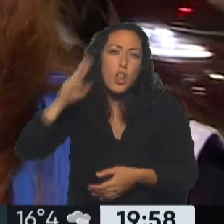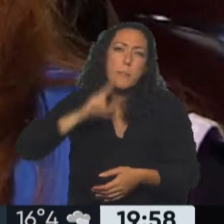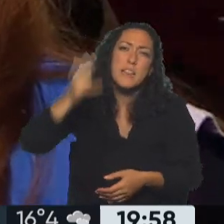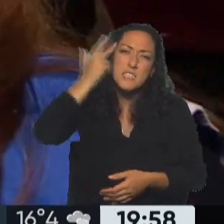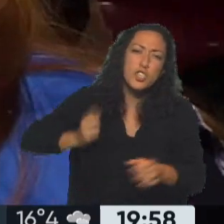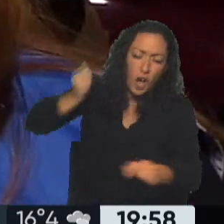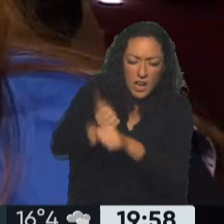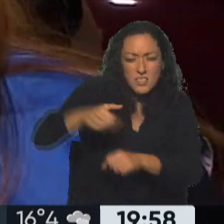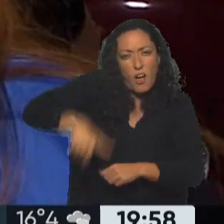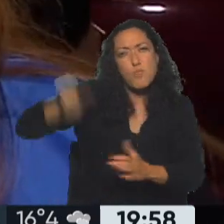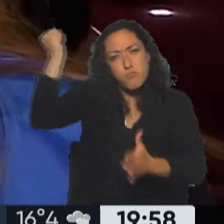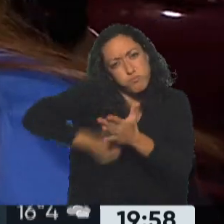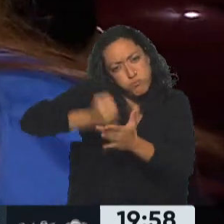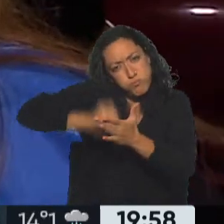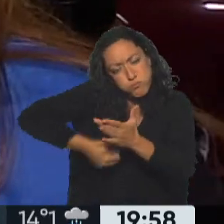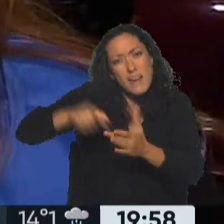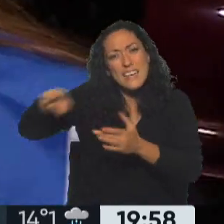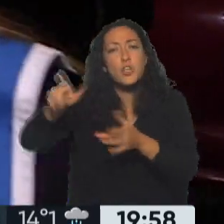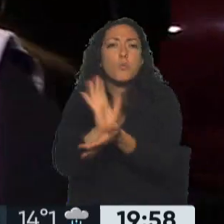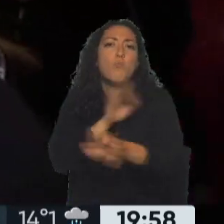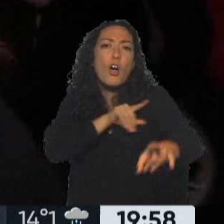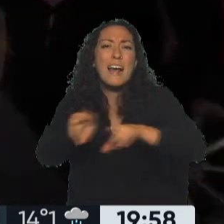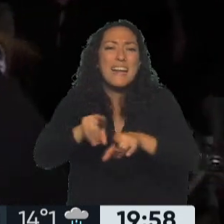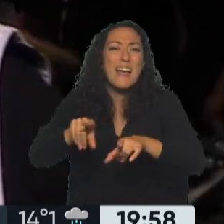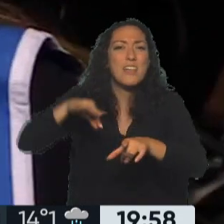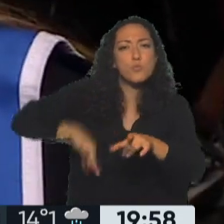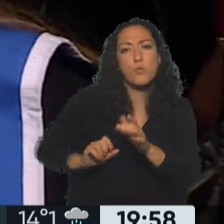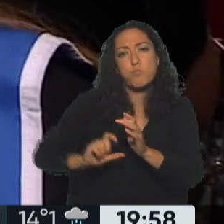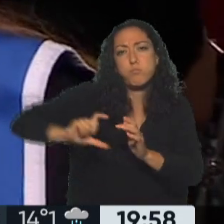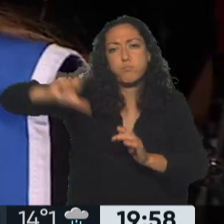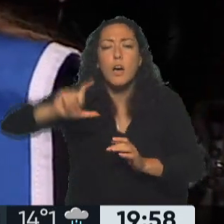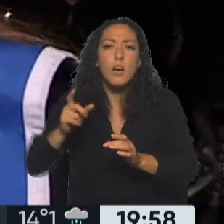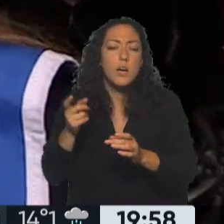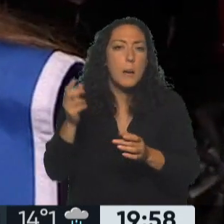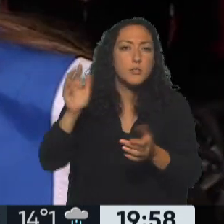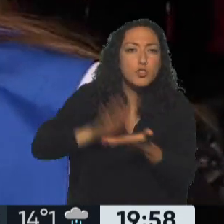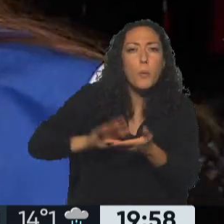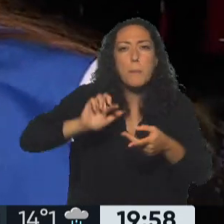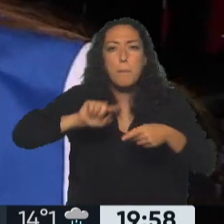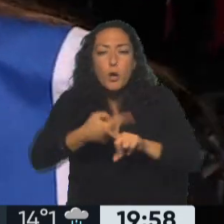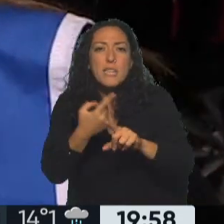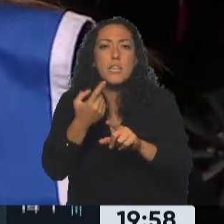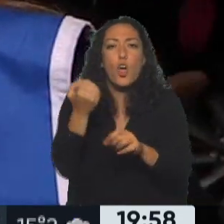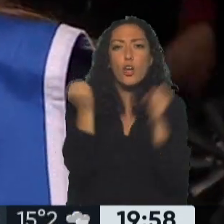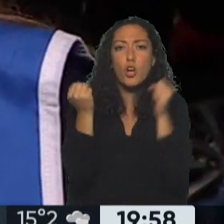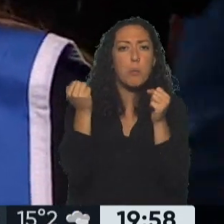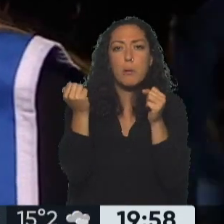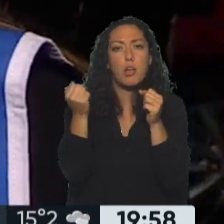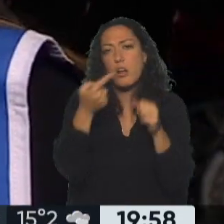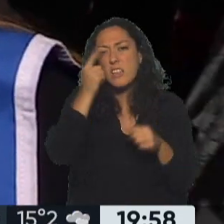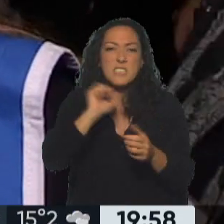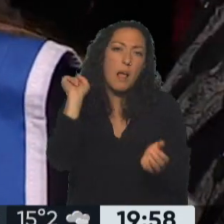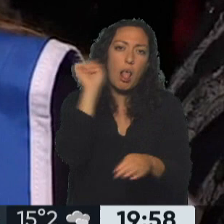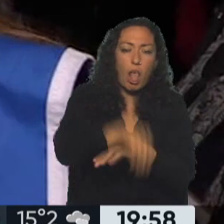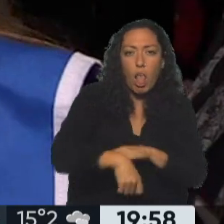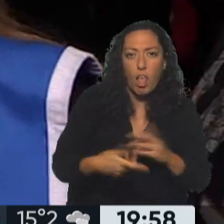2018, cuando nos dejaron fuera de la carrera, por una cuestión política y económica, porque tanto el gobierno de Larreta, si nos